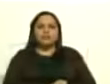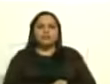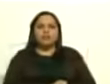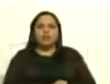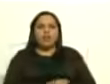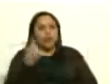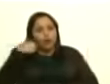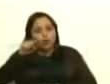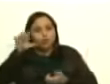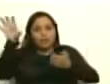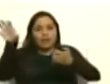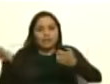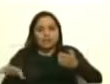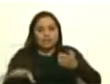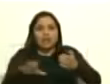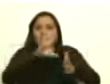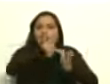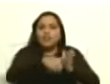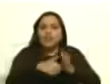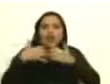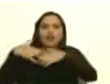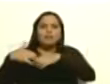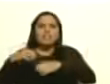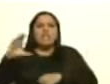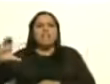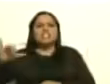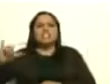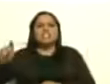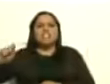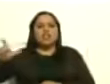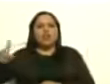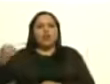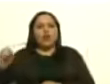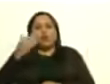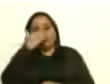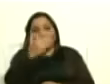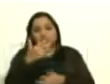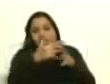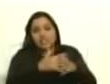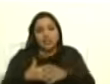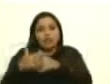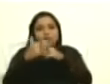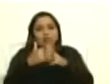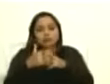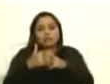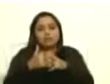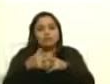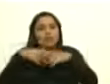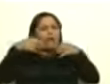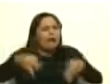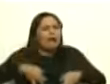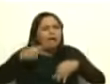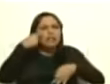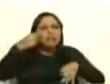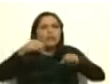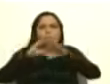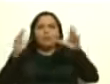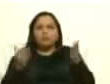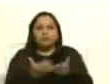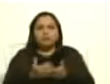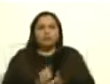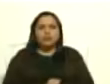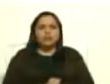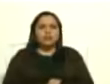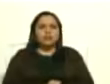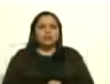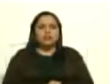exterior. Y así se robaron Citgo en los Estados Unidos. Y yo siempre se lo digo al mundo capitalista comercial. el